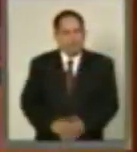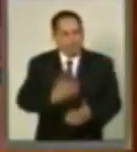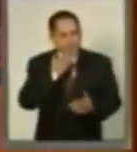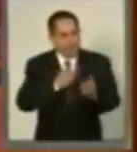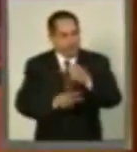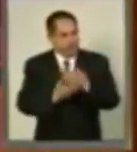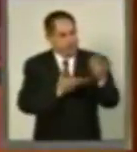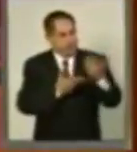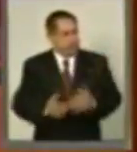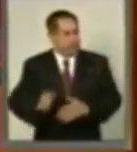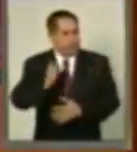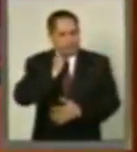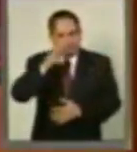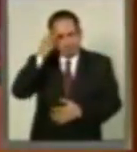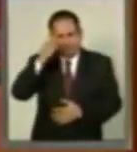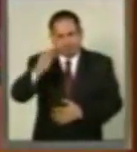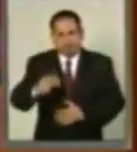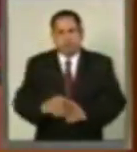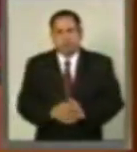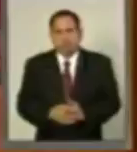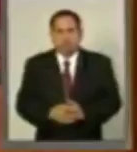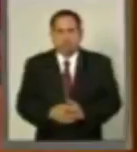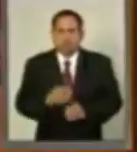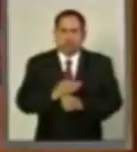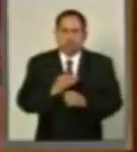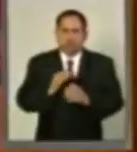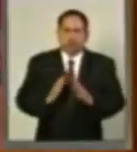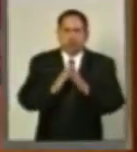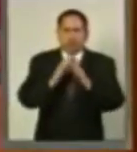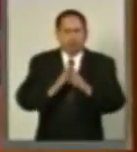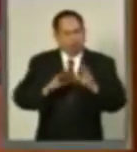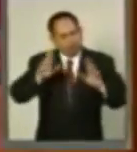República. Quiero iniciar mi participación